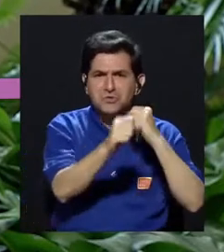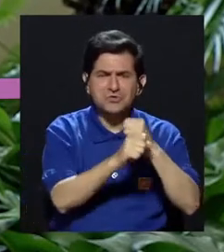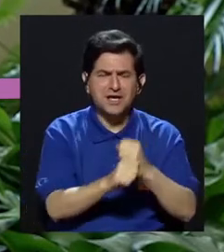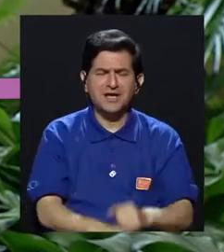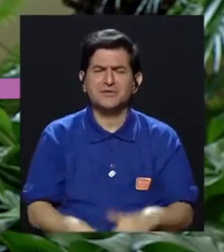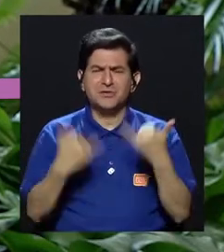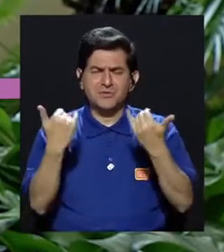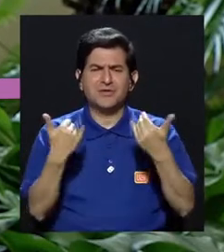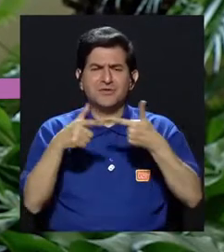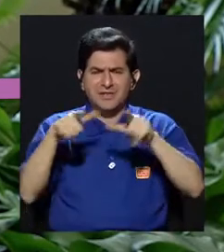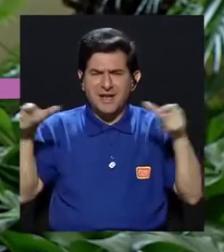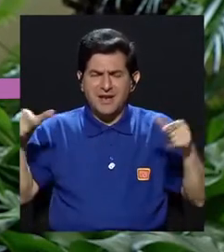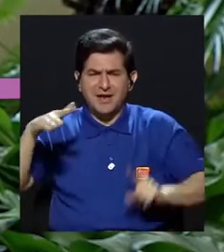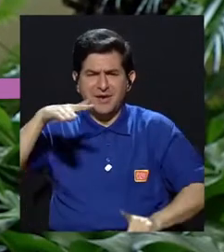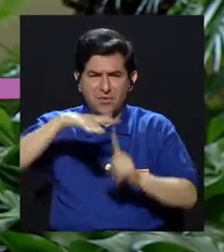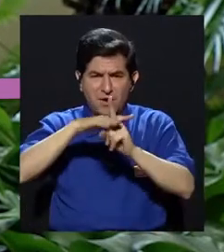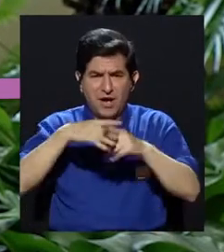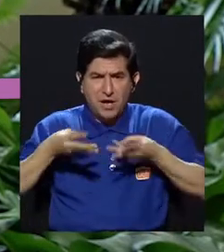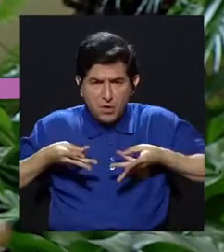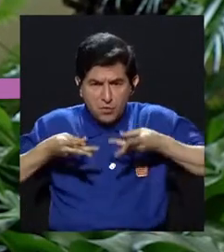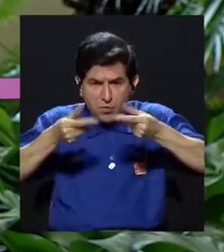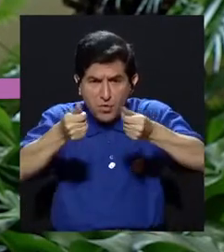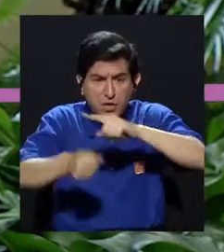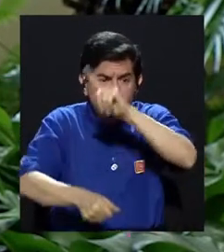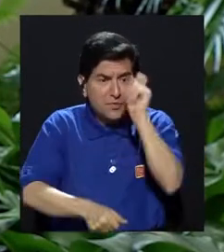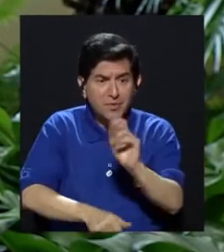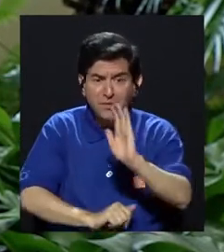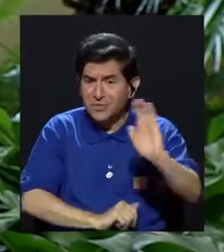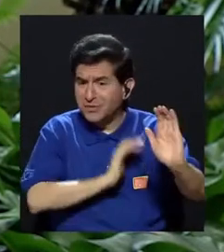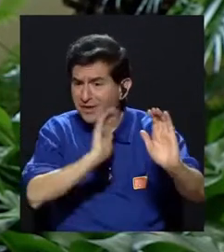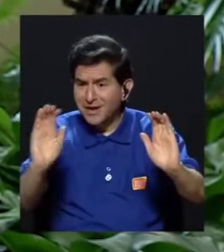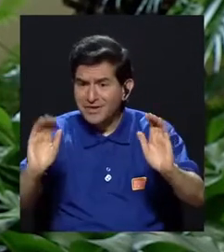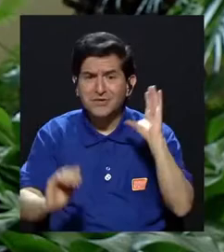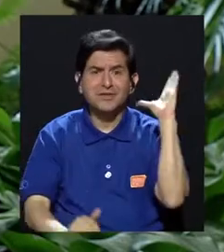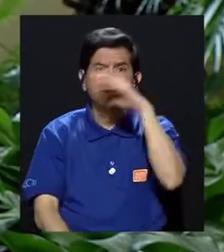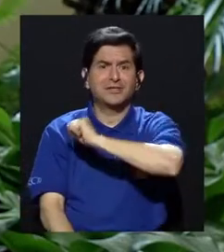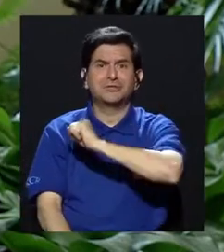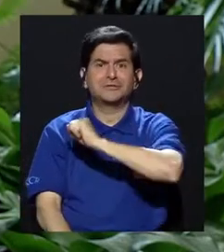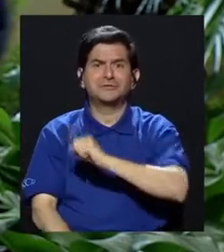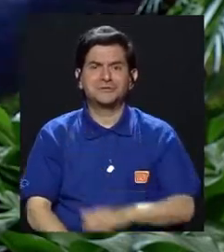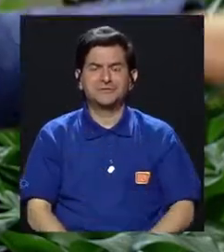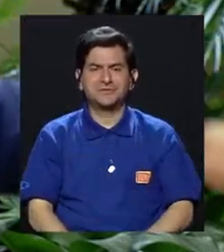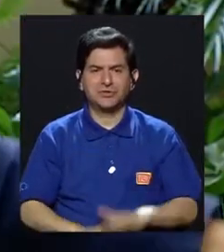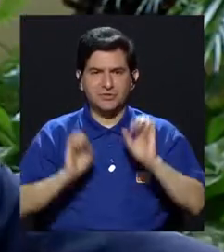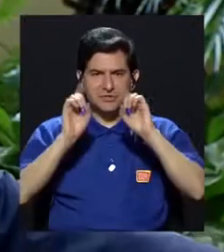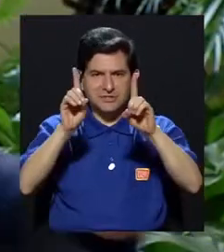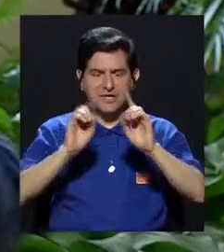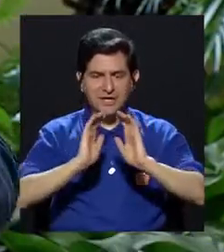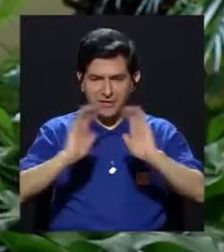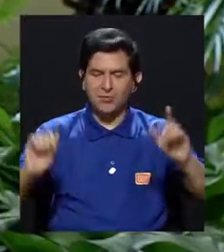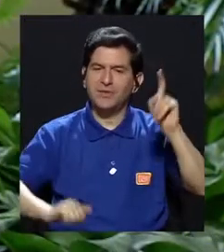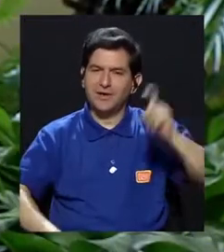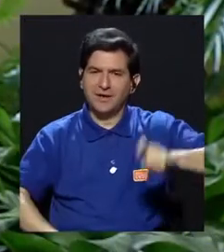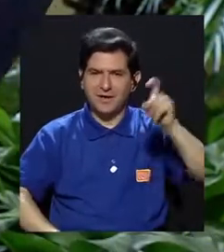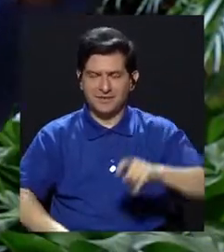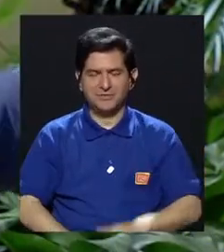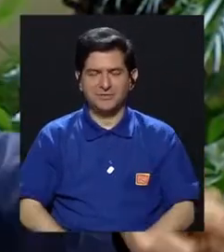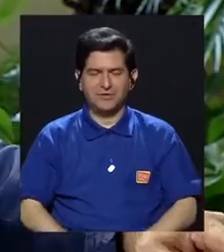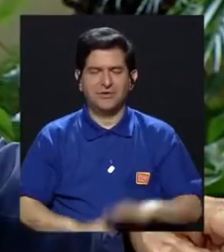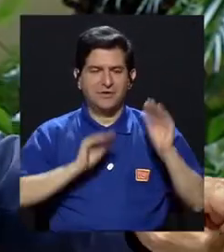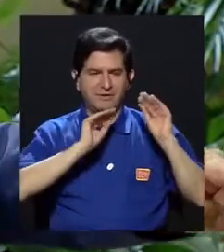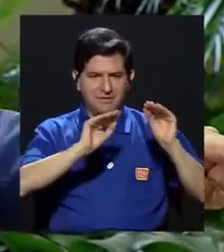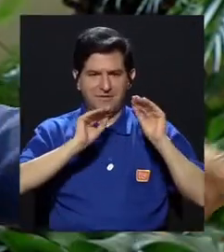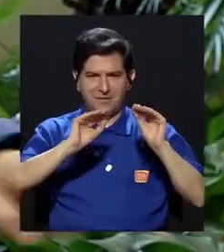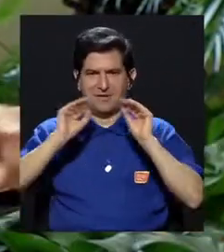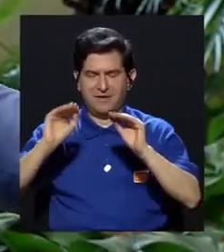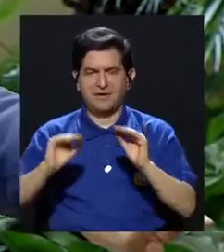desde que se adquiere el lenguaje ya, y el lenguaje fluido, pregúntenle a los niños y verán. Entonces, nosotros tenemos que educar a los niños uh-huh. y tenemos que